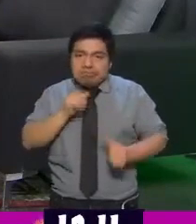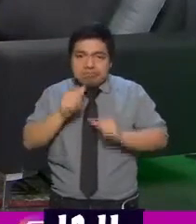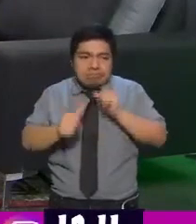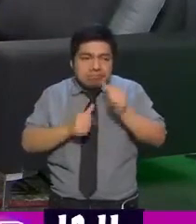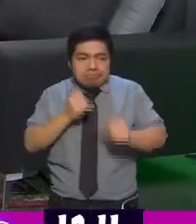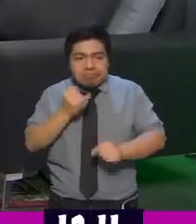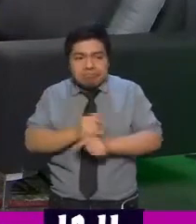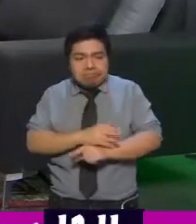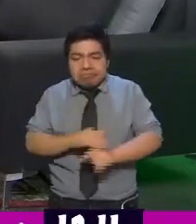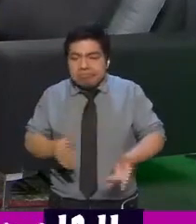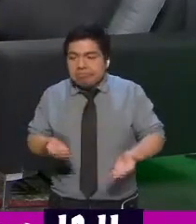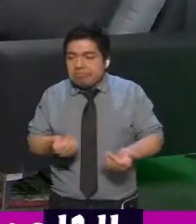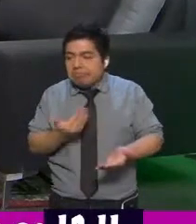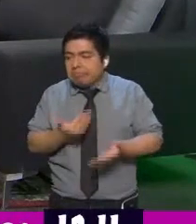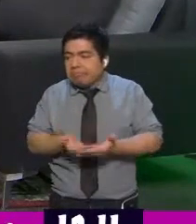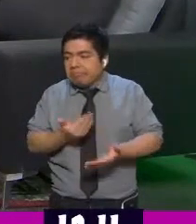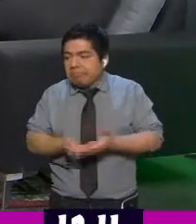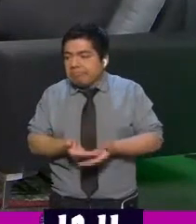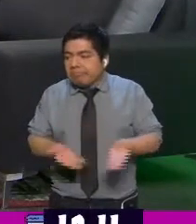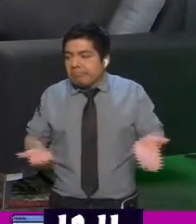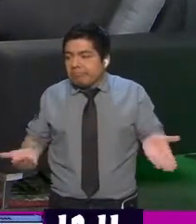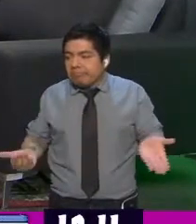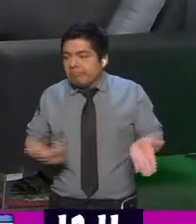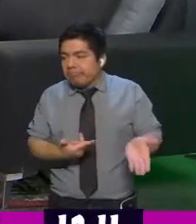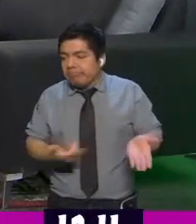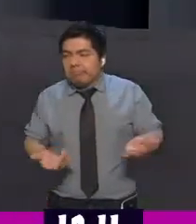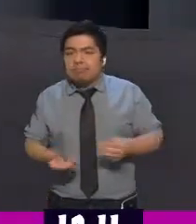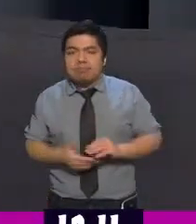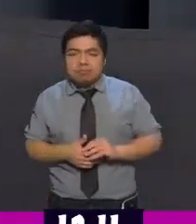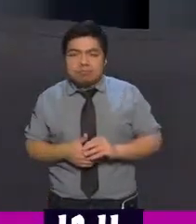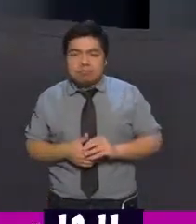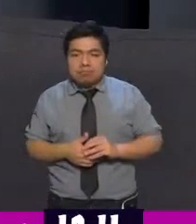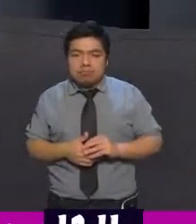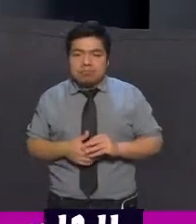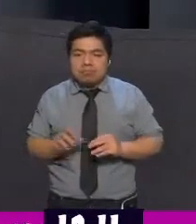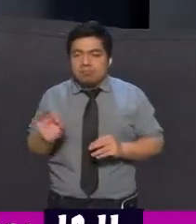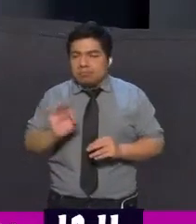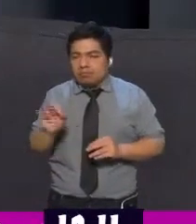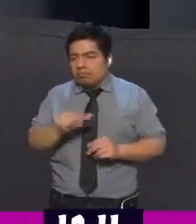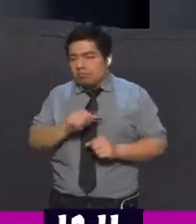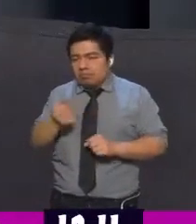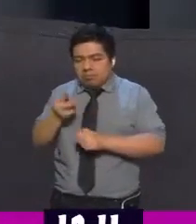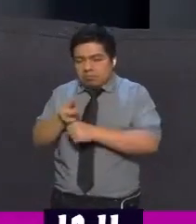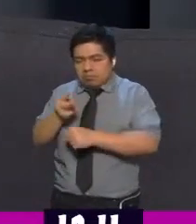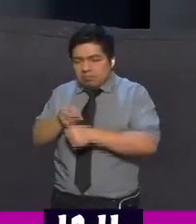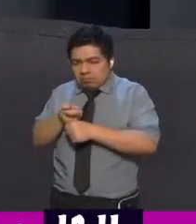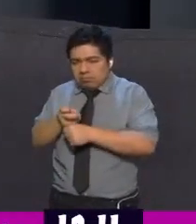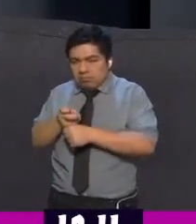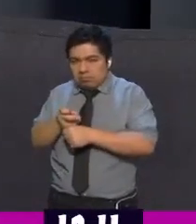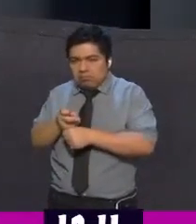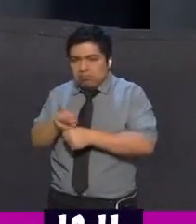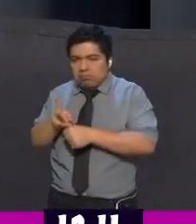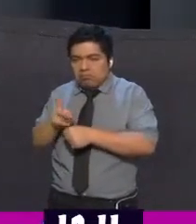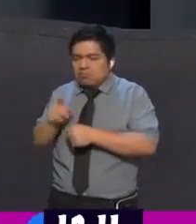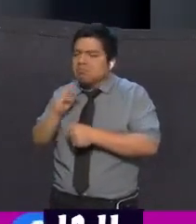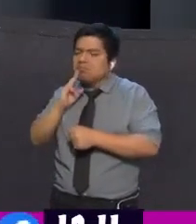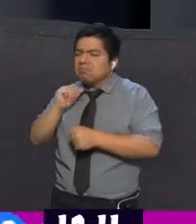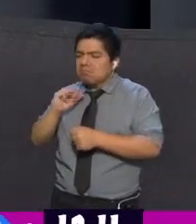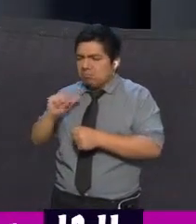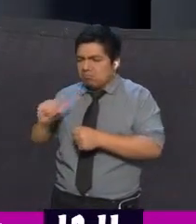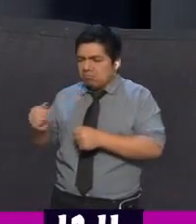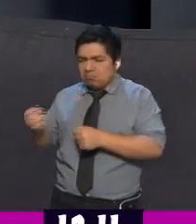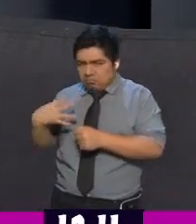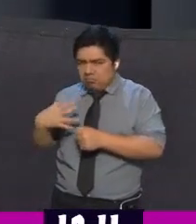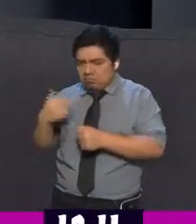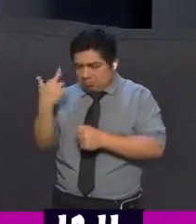información que no dan con la que se ejecuta seguramente fue para otra invitación quizá pero que que que mande un mensajito que mande un mensajito